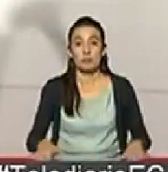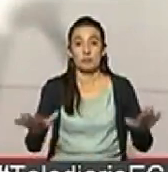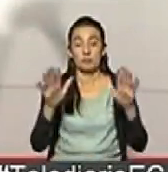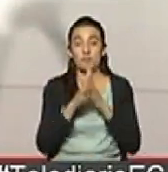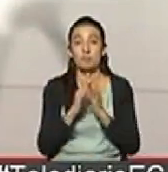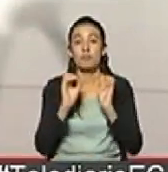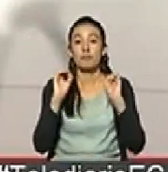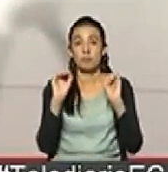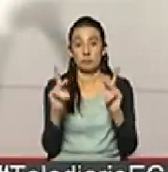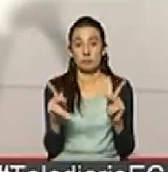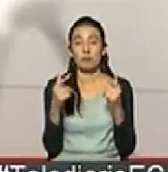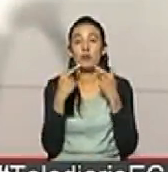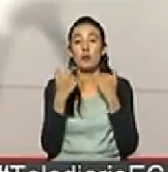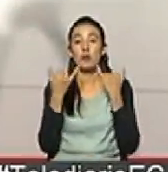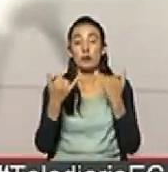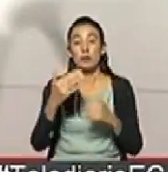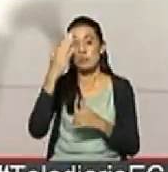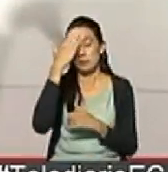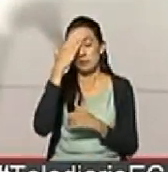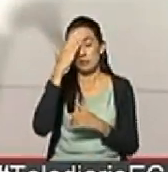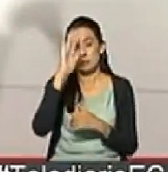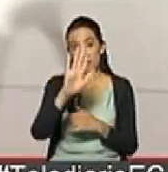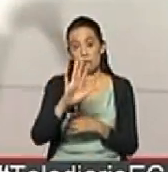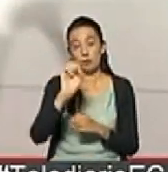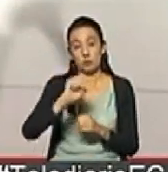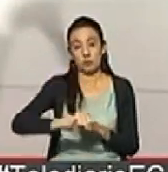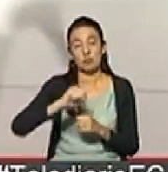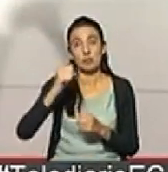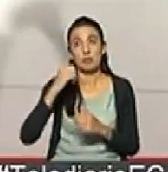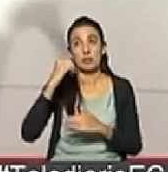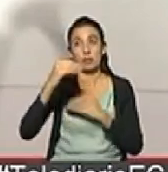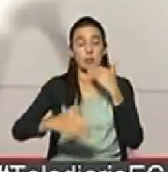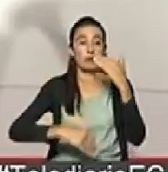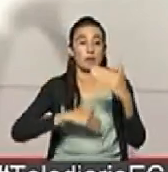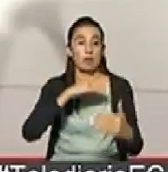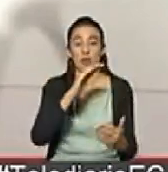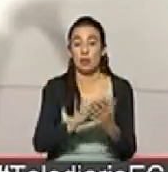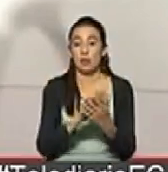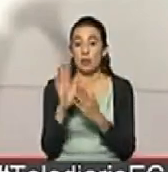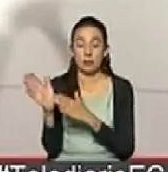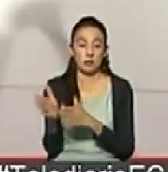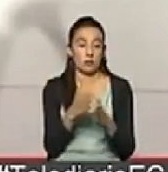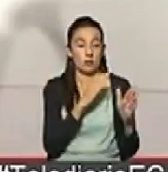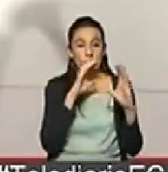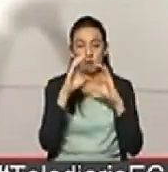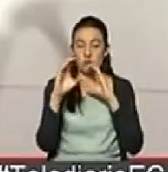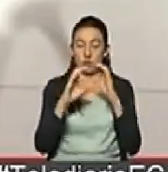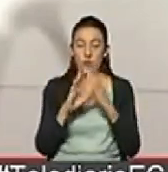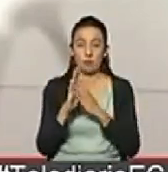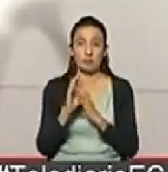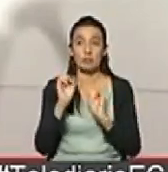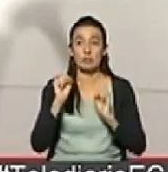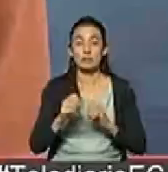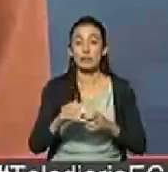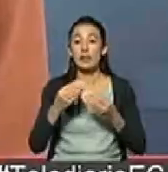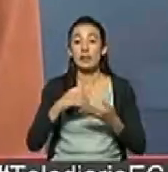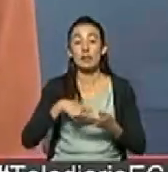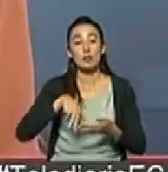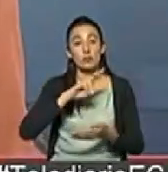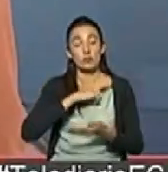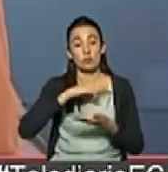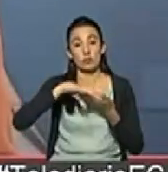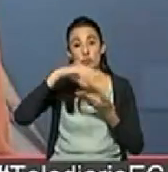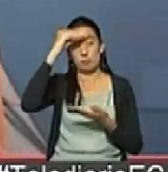de que desarrollen y que sepan que de eso también se trata, ¿no? De los errores y de todo lo que tengan también por enseñarnos. ¿Qué cambia